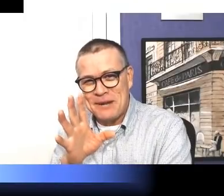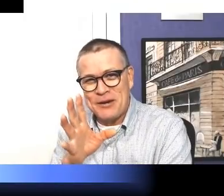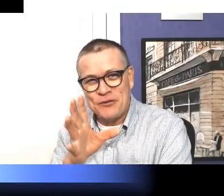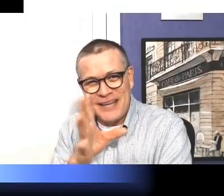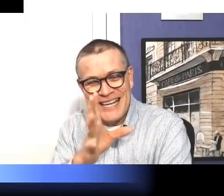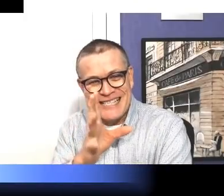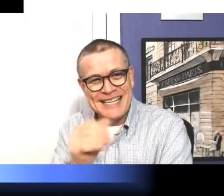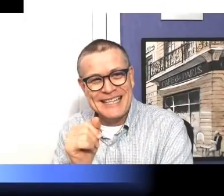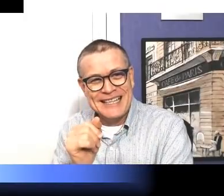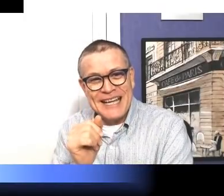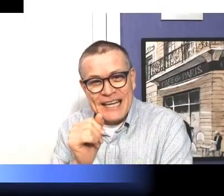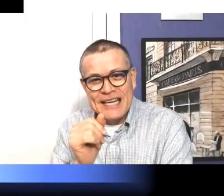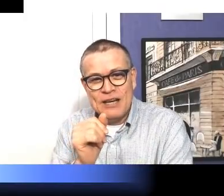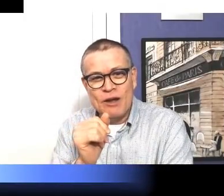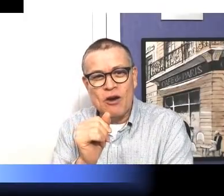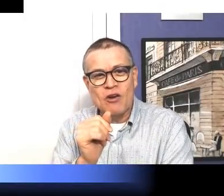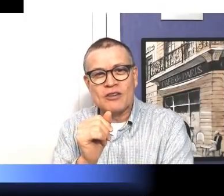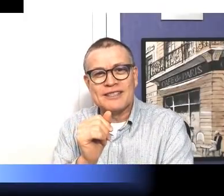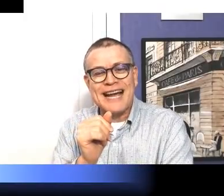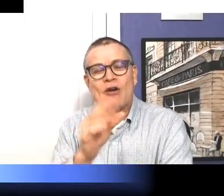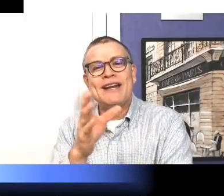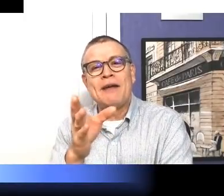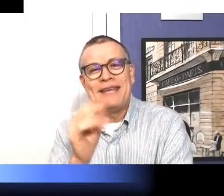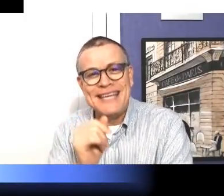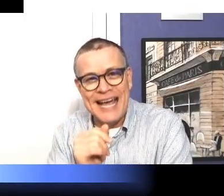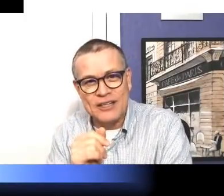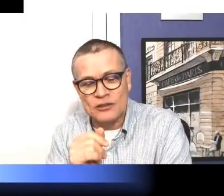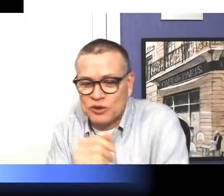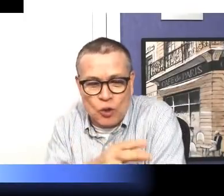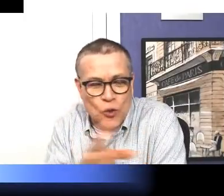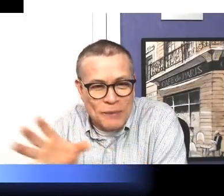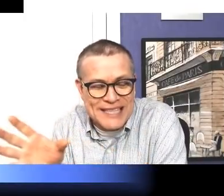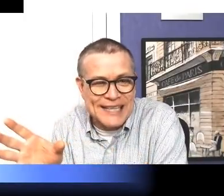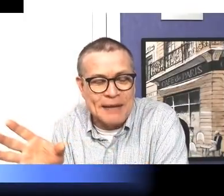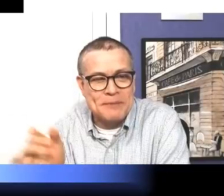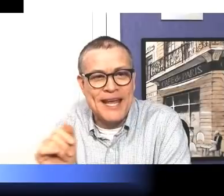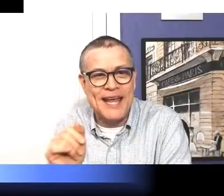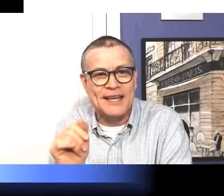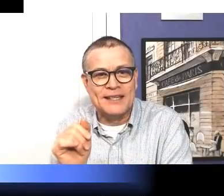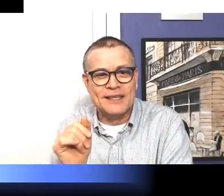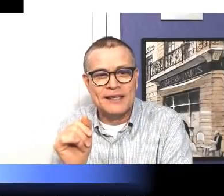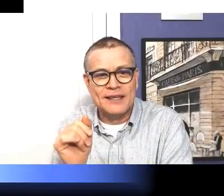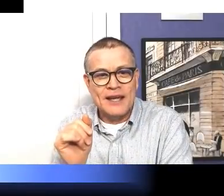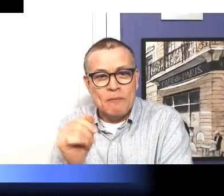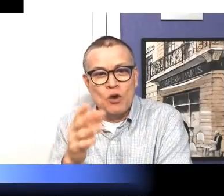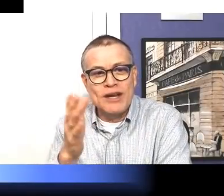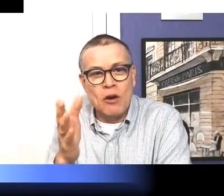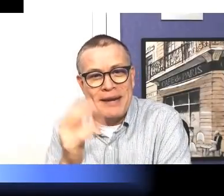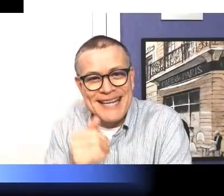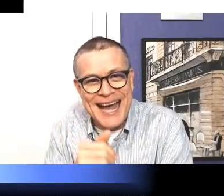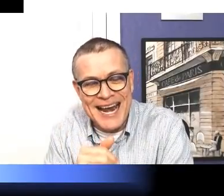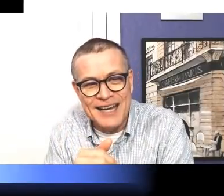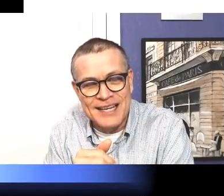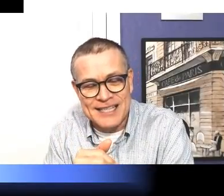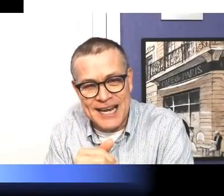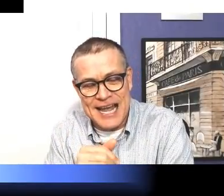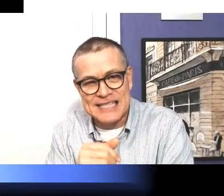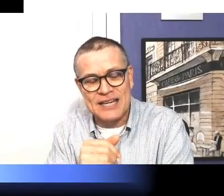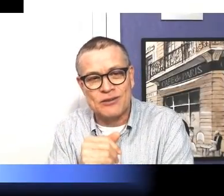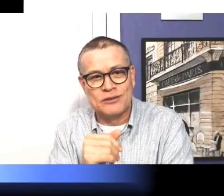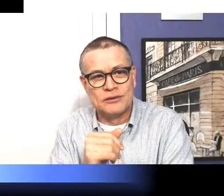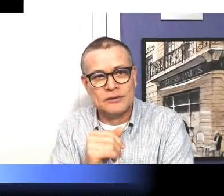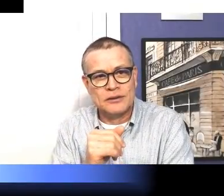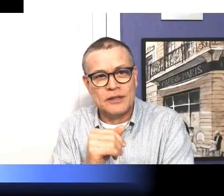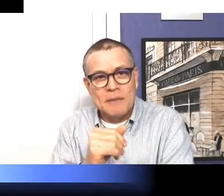pero fíjense y luego carolina viggiano corruptas a también plurinominal en san